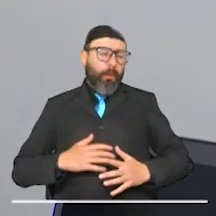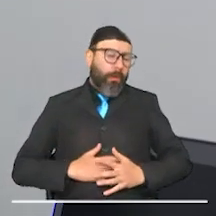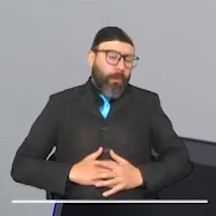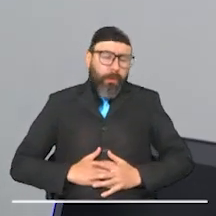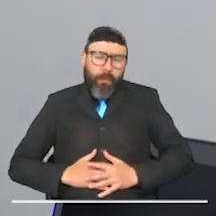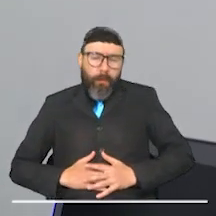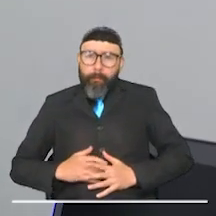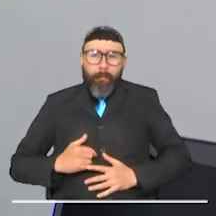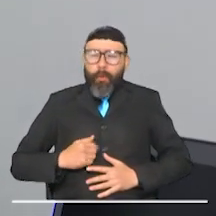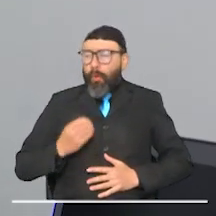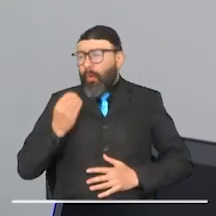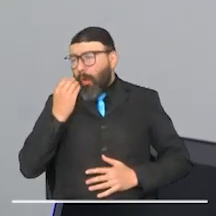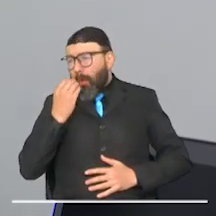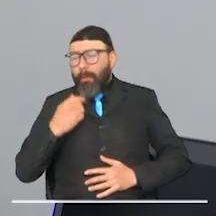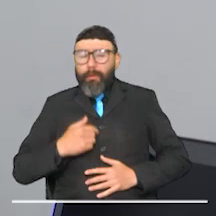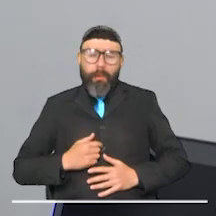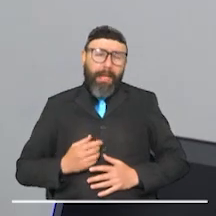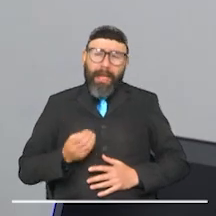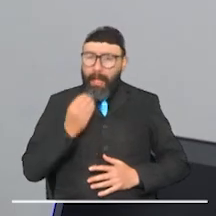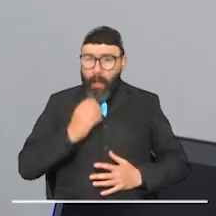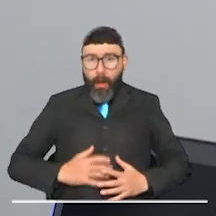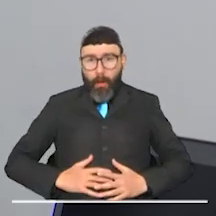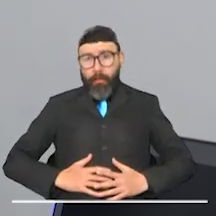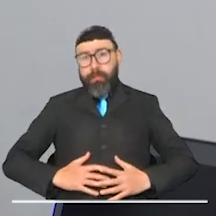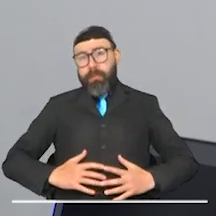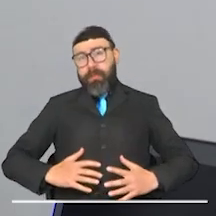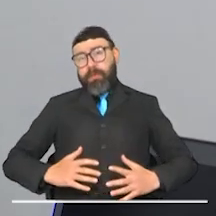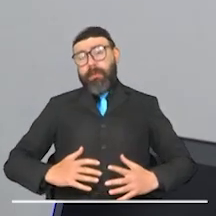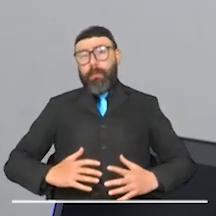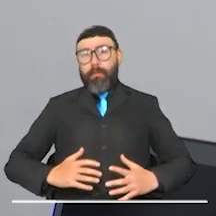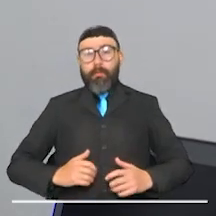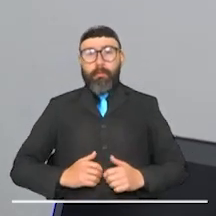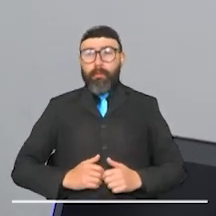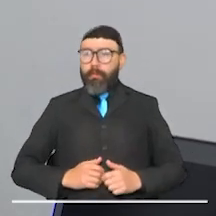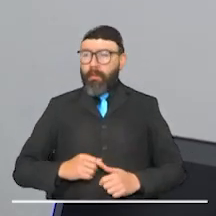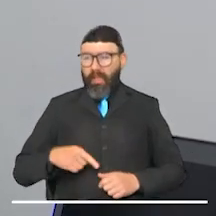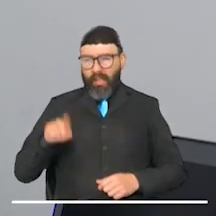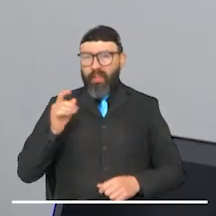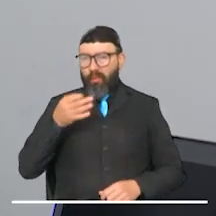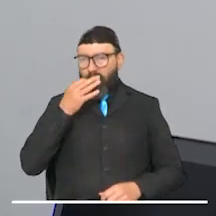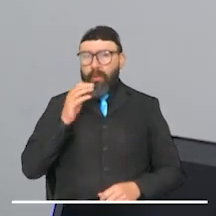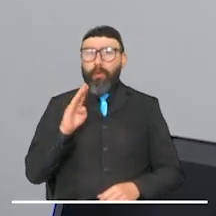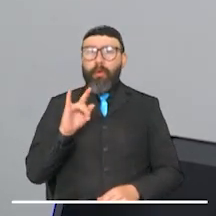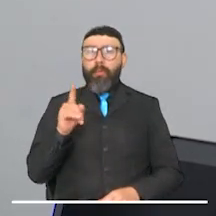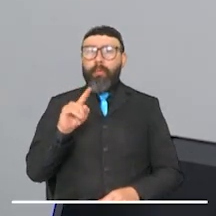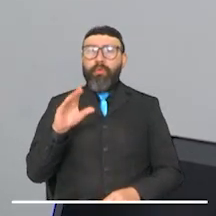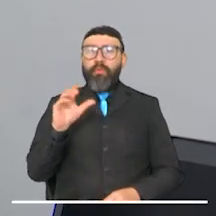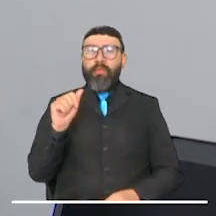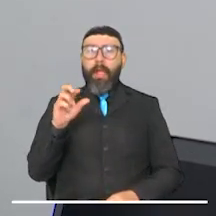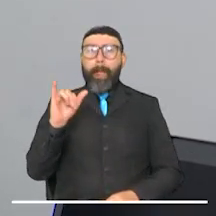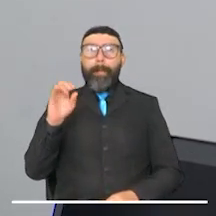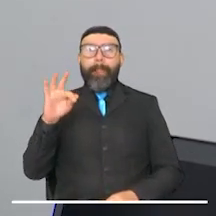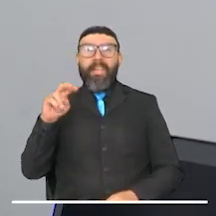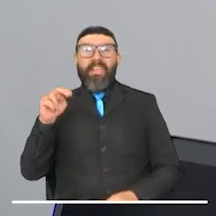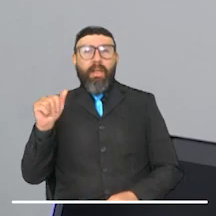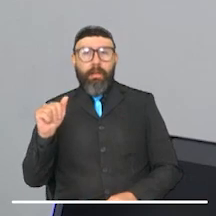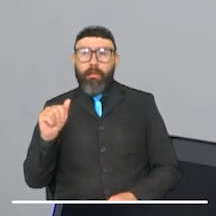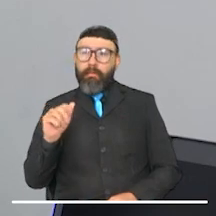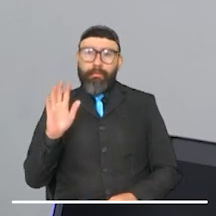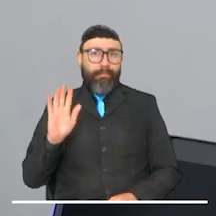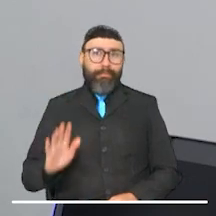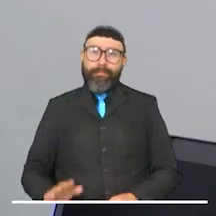Cuando como y me caen mal las comidas yo no le puedo mandar una Buscapina ni una hioscina